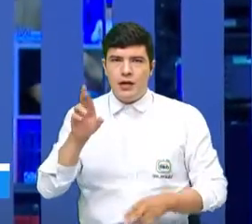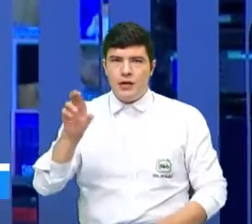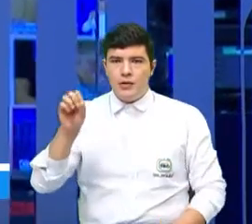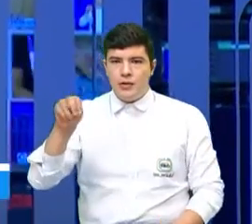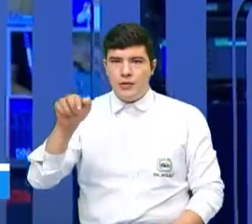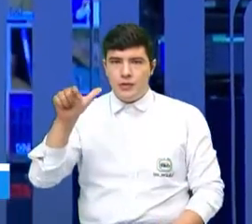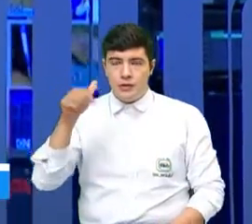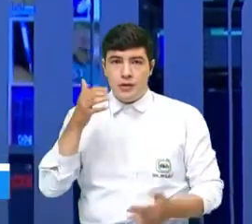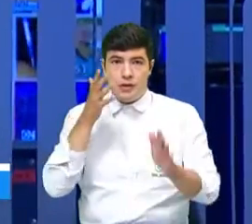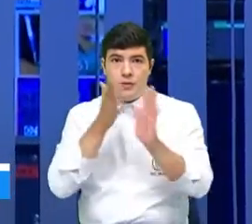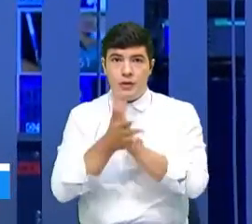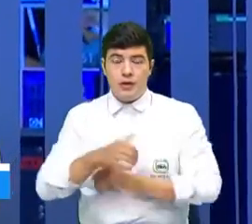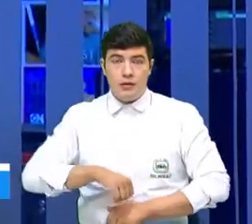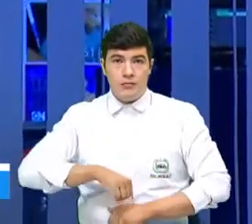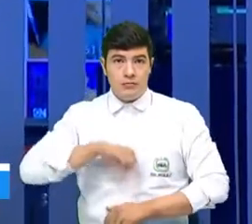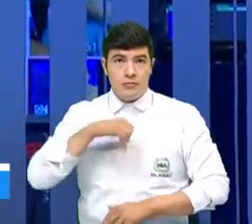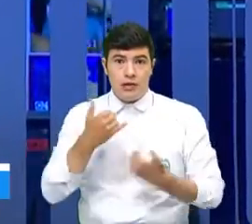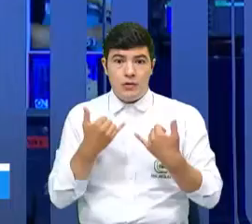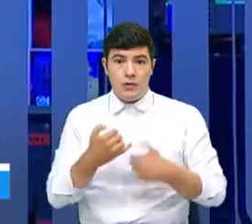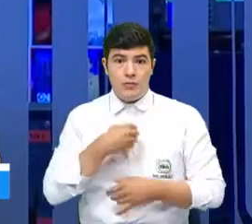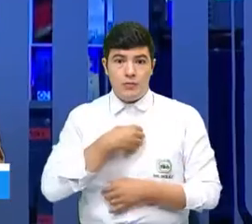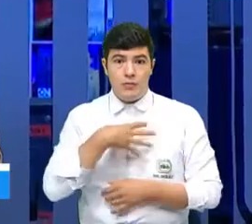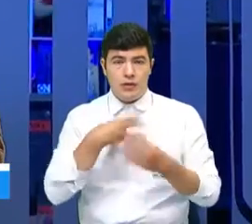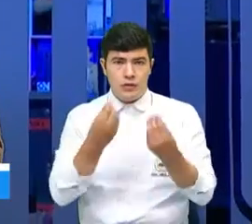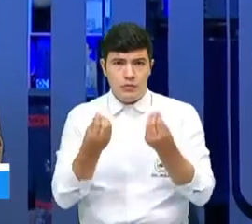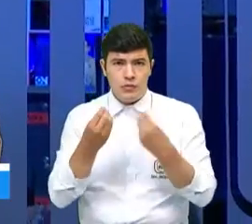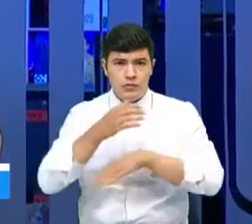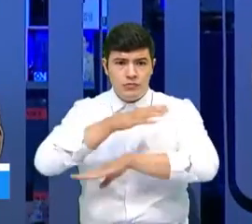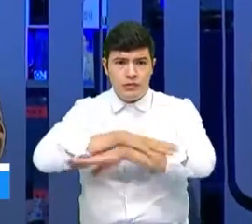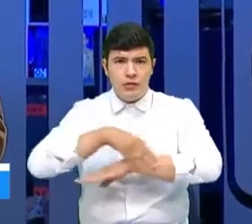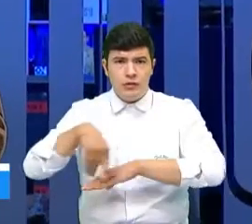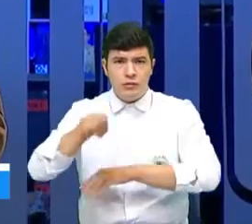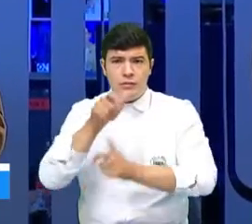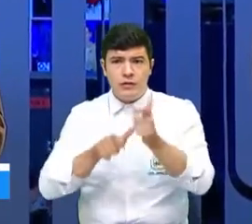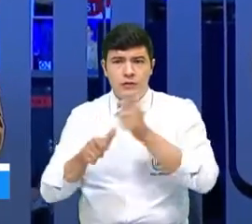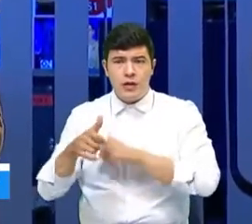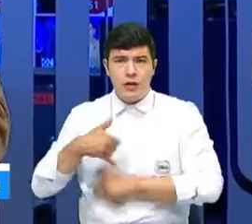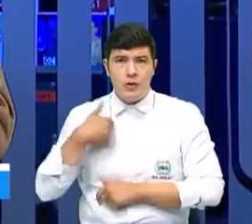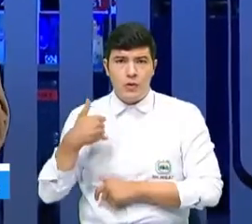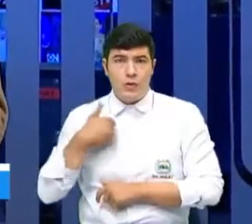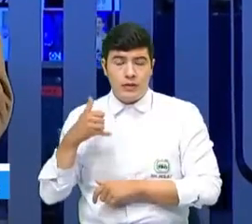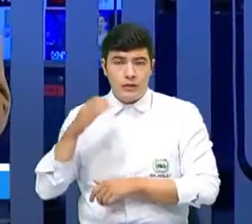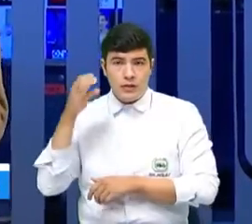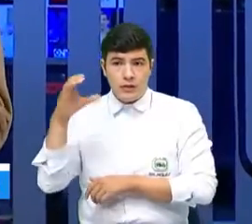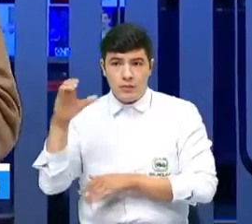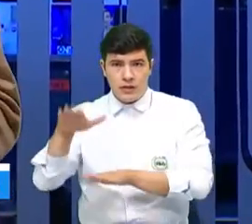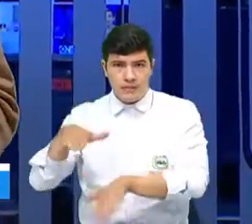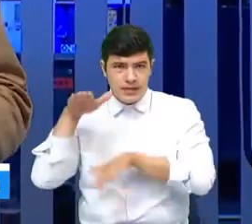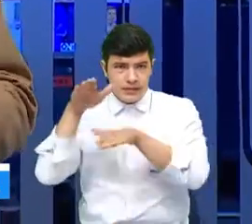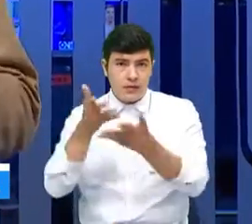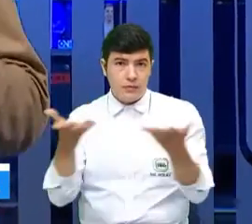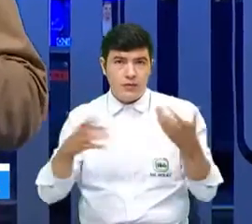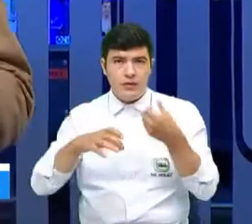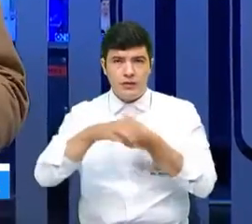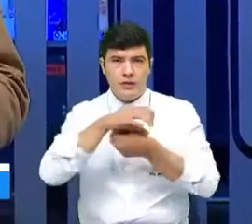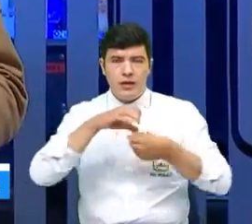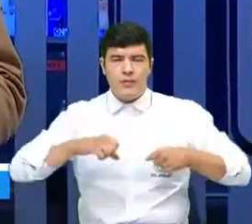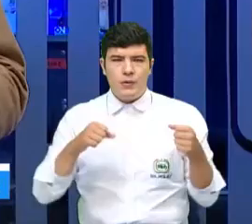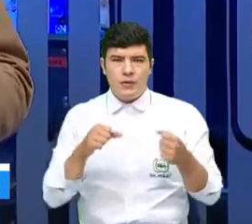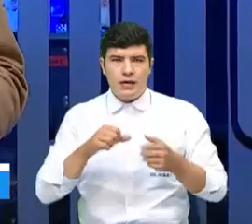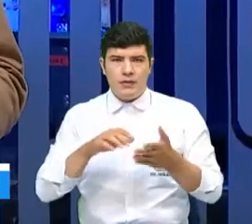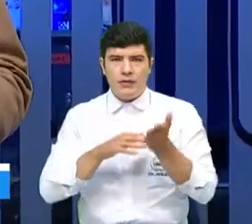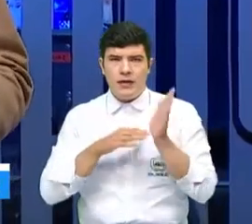orgullo pues en esta oportunidad y mucha disciplina jóvenes de cúcuta pues nos representaron en la ciudad de bogotá en una feria de